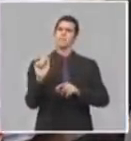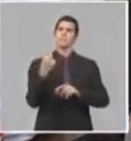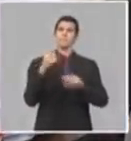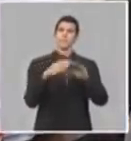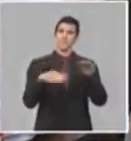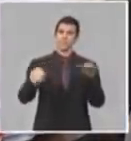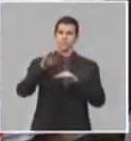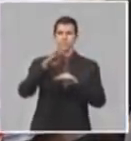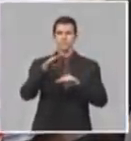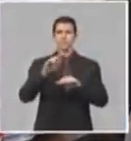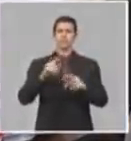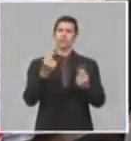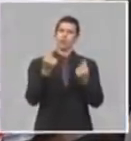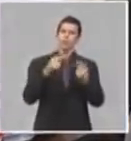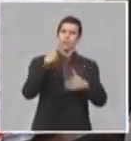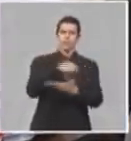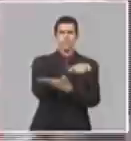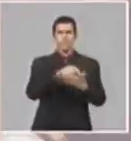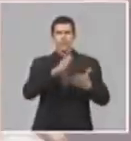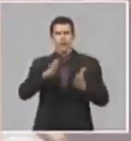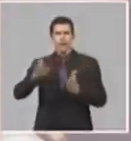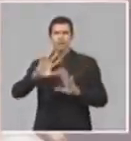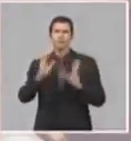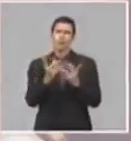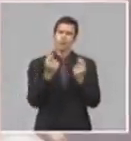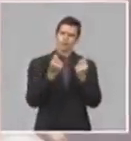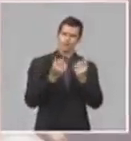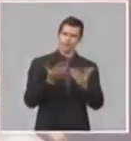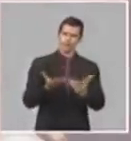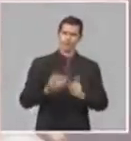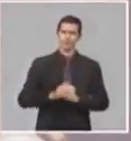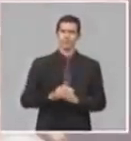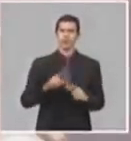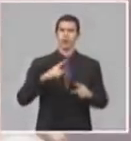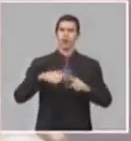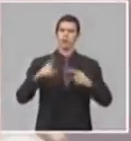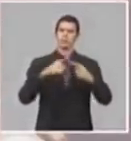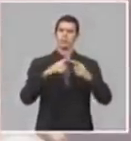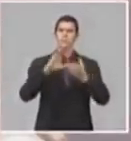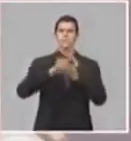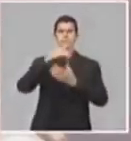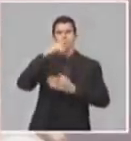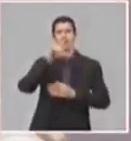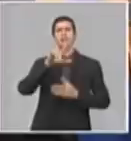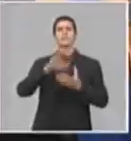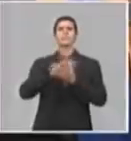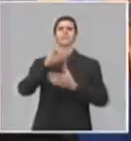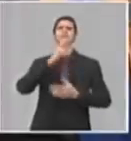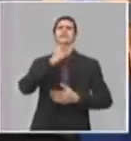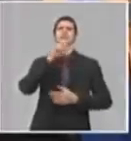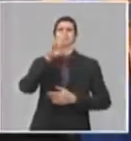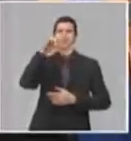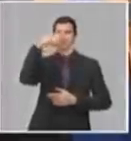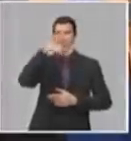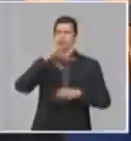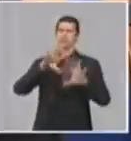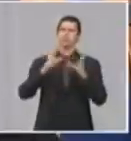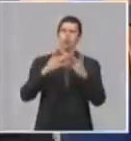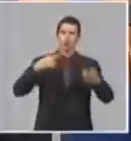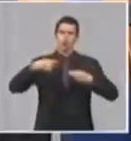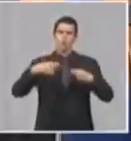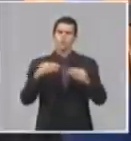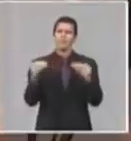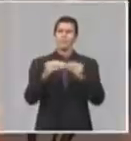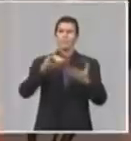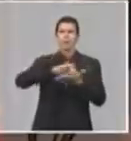y Planificación, el compañero Rodrigo Malmierca Díaz, ministro del Comercio Exterior y la Inversión Extranjera, la compañera Ana María